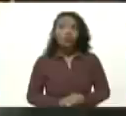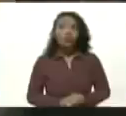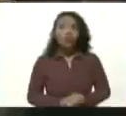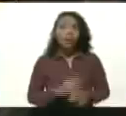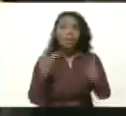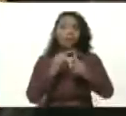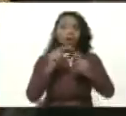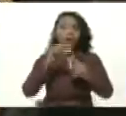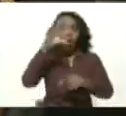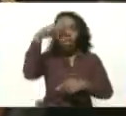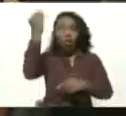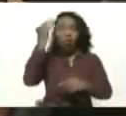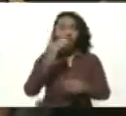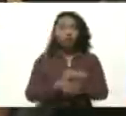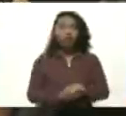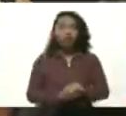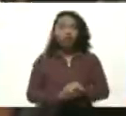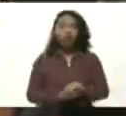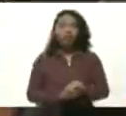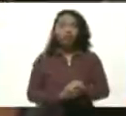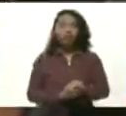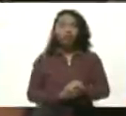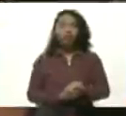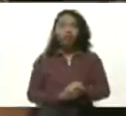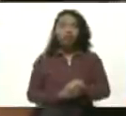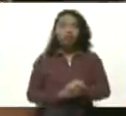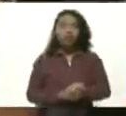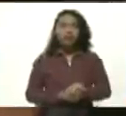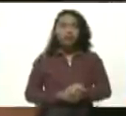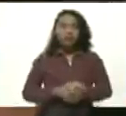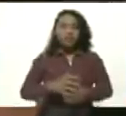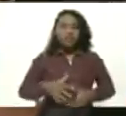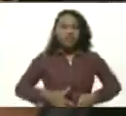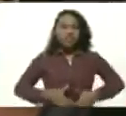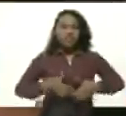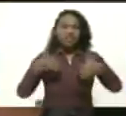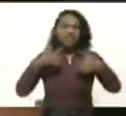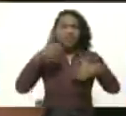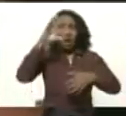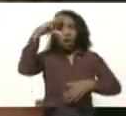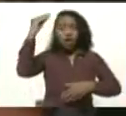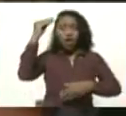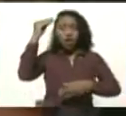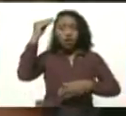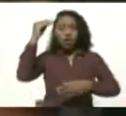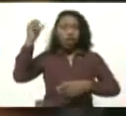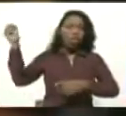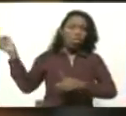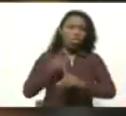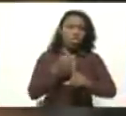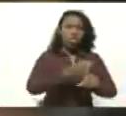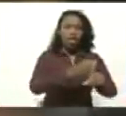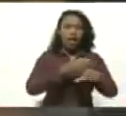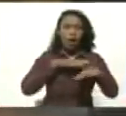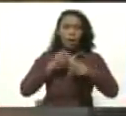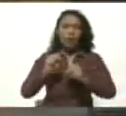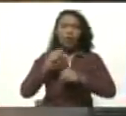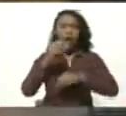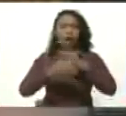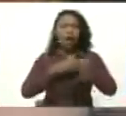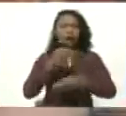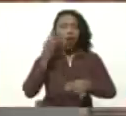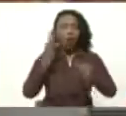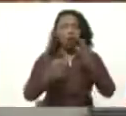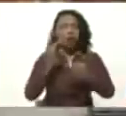Palabra de Dios. La ira de Dios caiga sobre estos imperios y haya justicia sobre